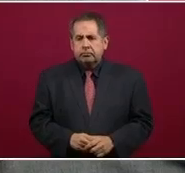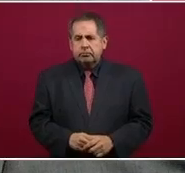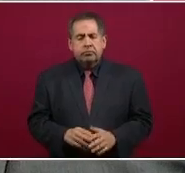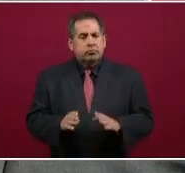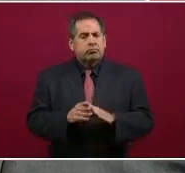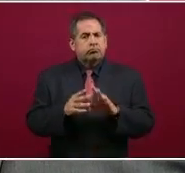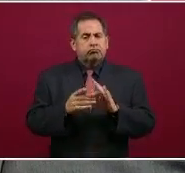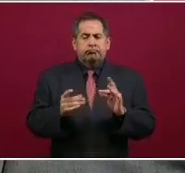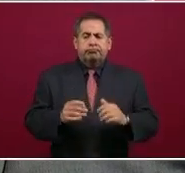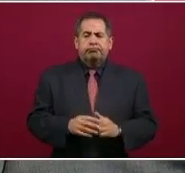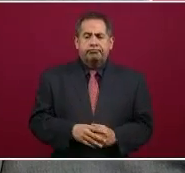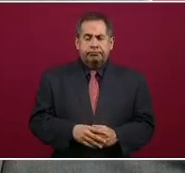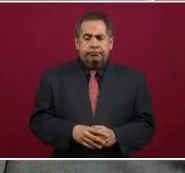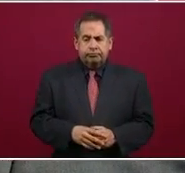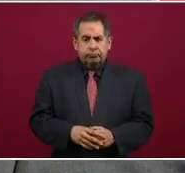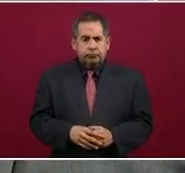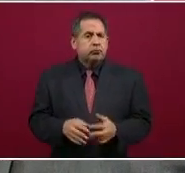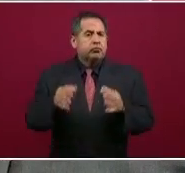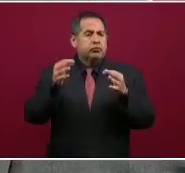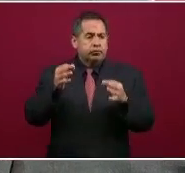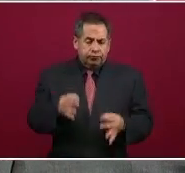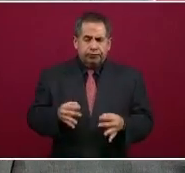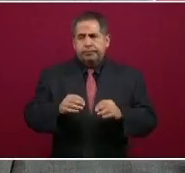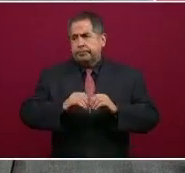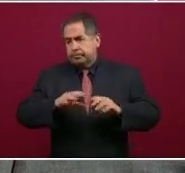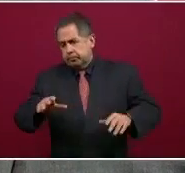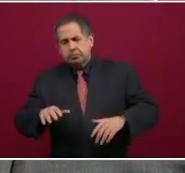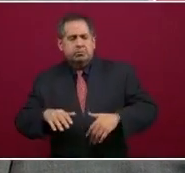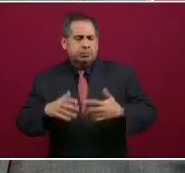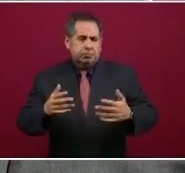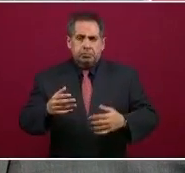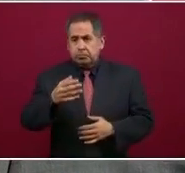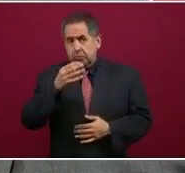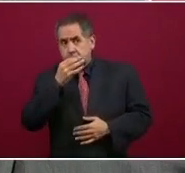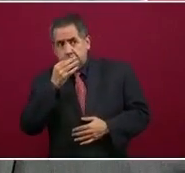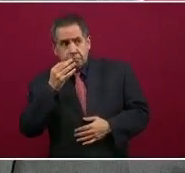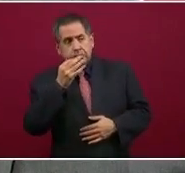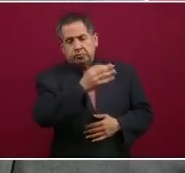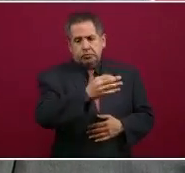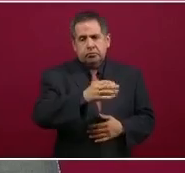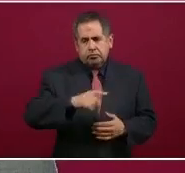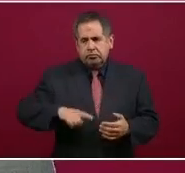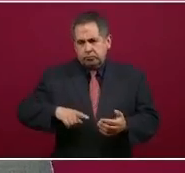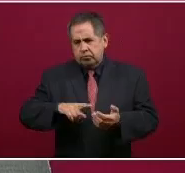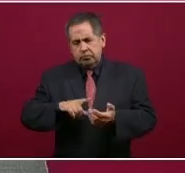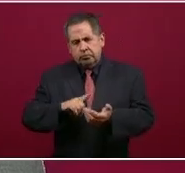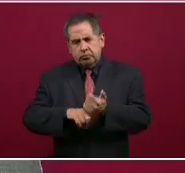de manera oficial al gobierno de Estados Unidos, que lo haga